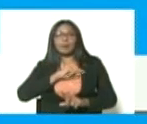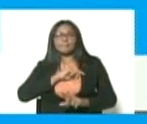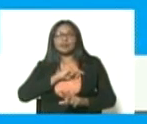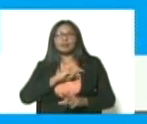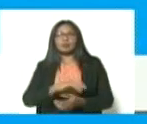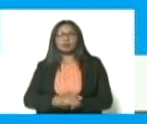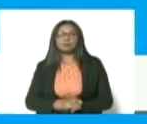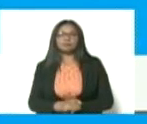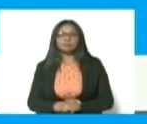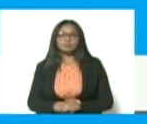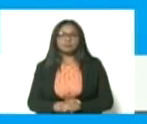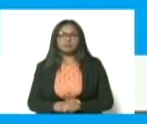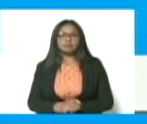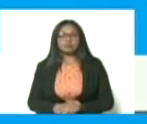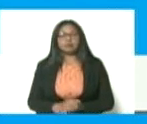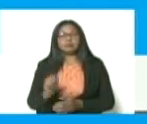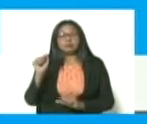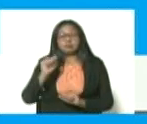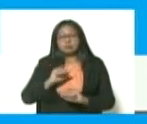Bueno, efectivamente,